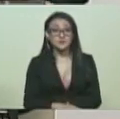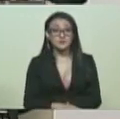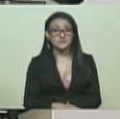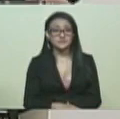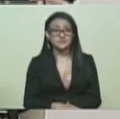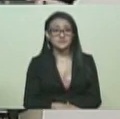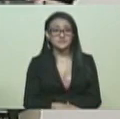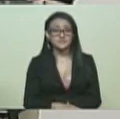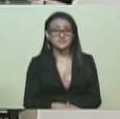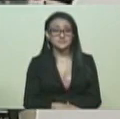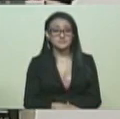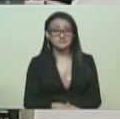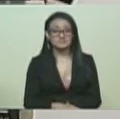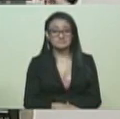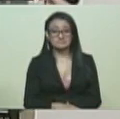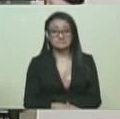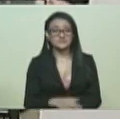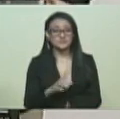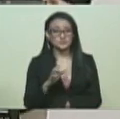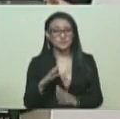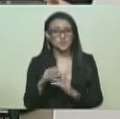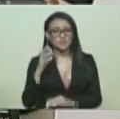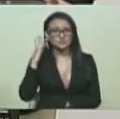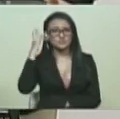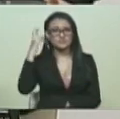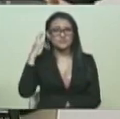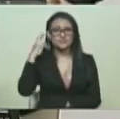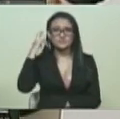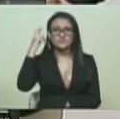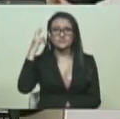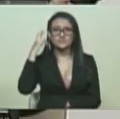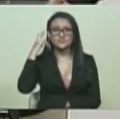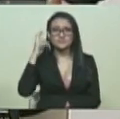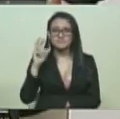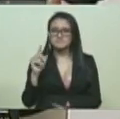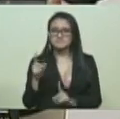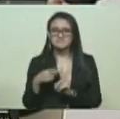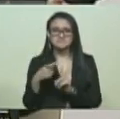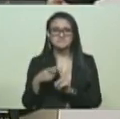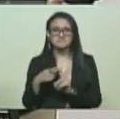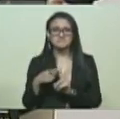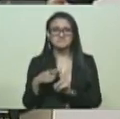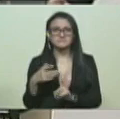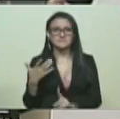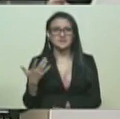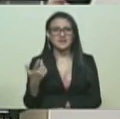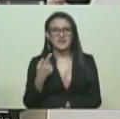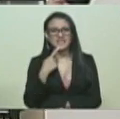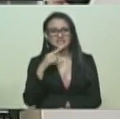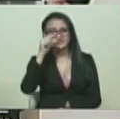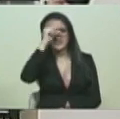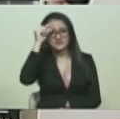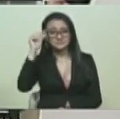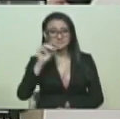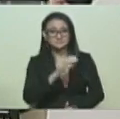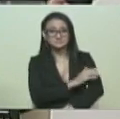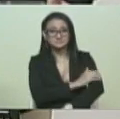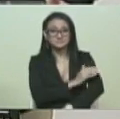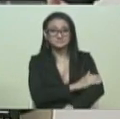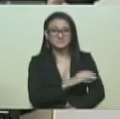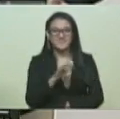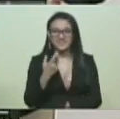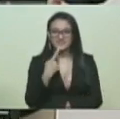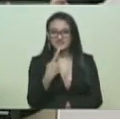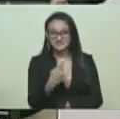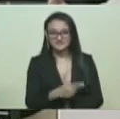evidentemente, generan profundas reflexiones. La primera de ellas, ¿qué dirá Julio Borges